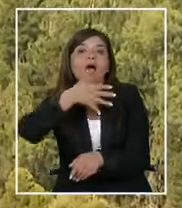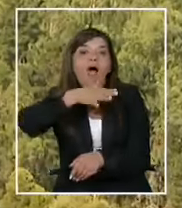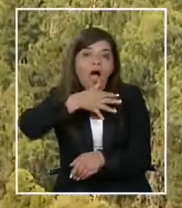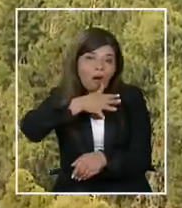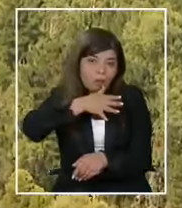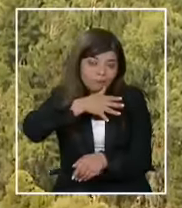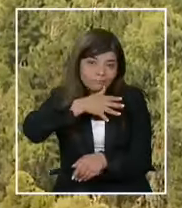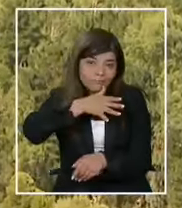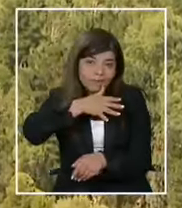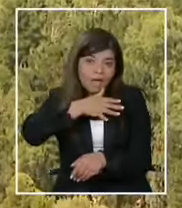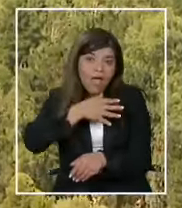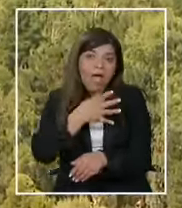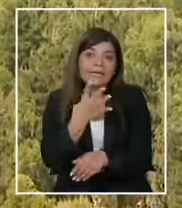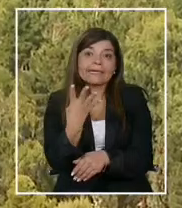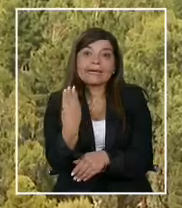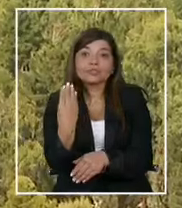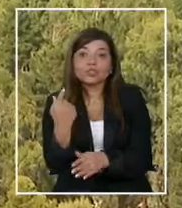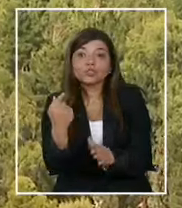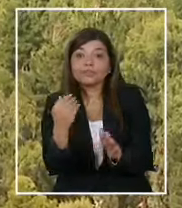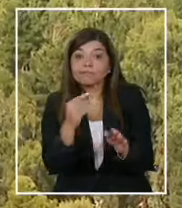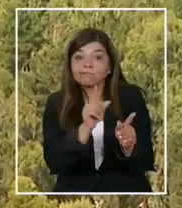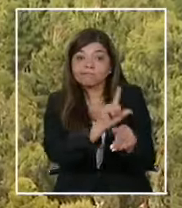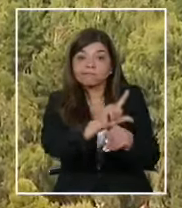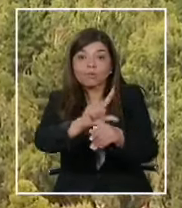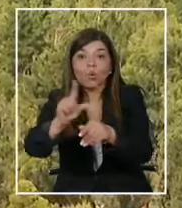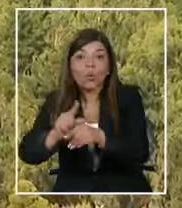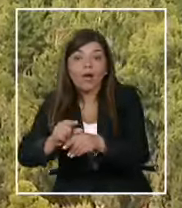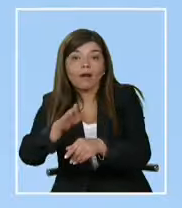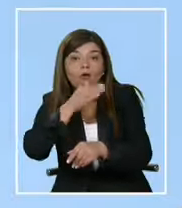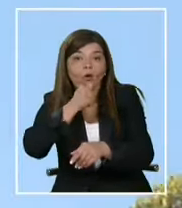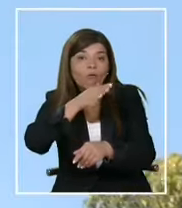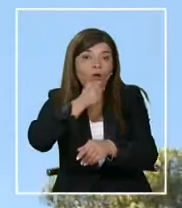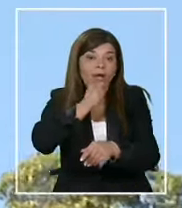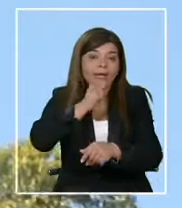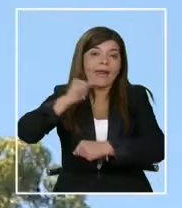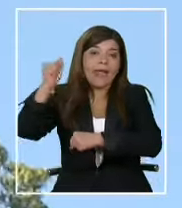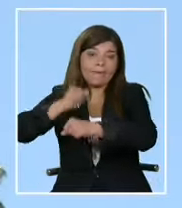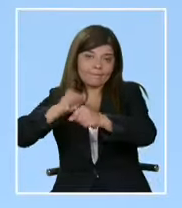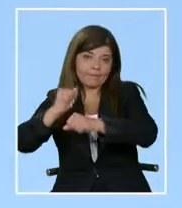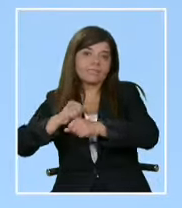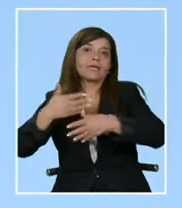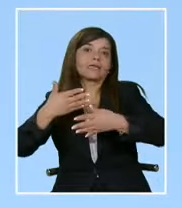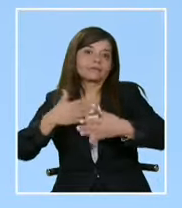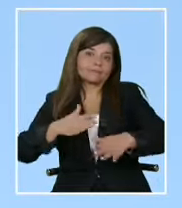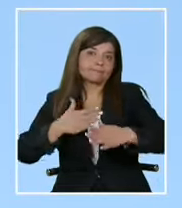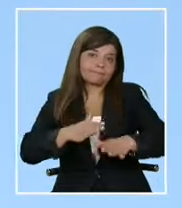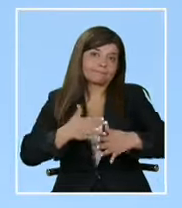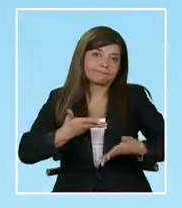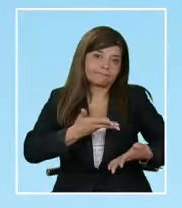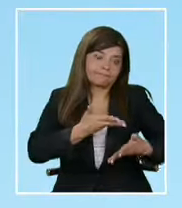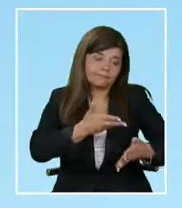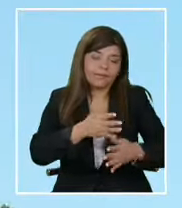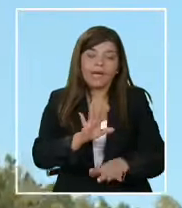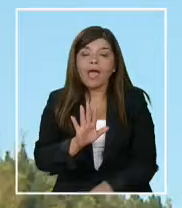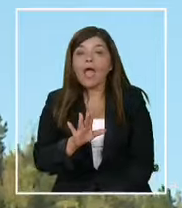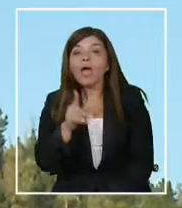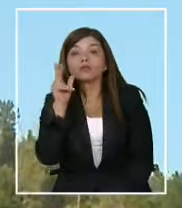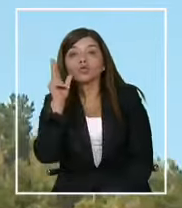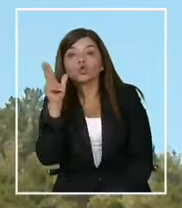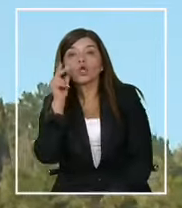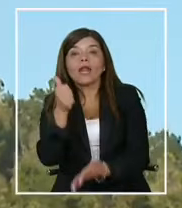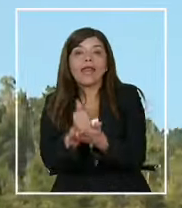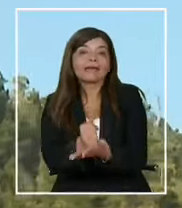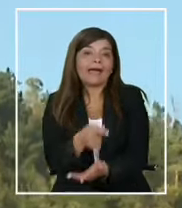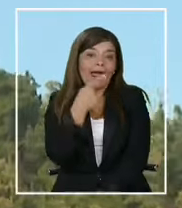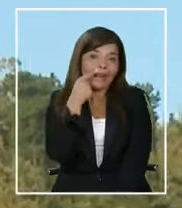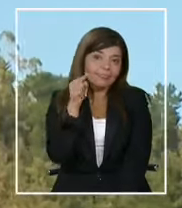algún momento se hablaba de 14 puntos por parte de la empresa sanitaria, que finalmente logró aumentar esa cifra. Pasemos a escuchar lo que nos comentó el líder comunal.